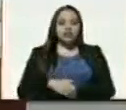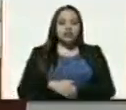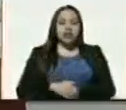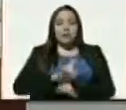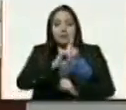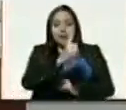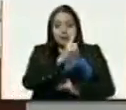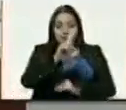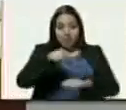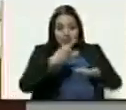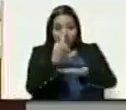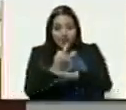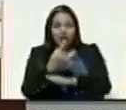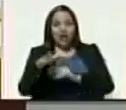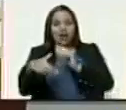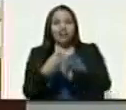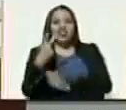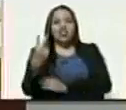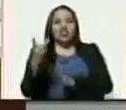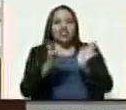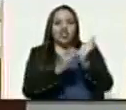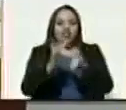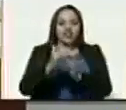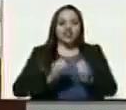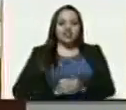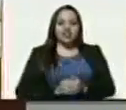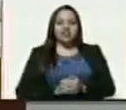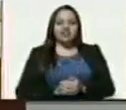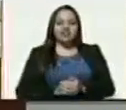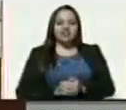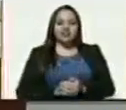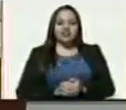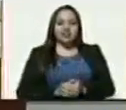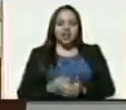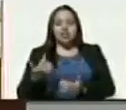1 y 2 de abril, fiestas patronales.